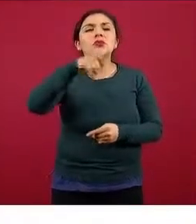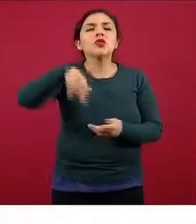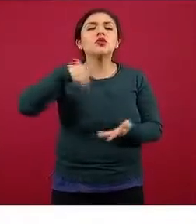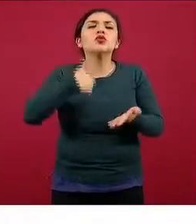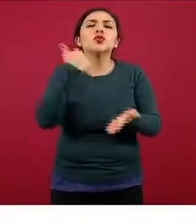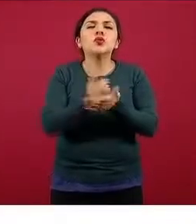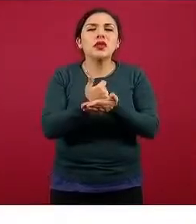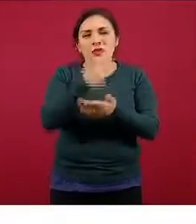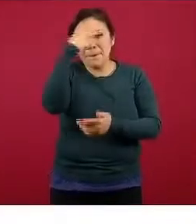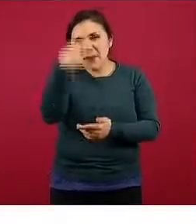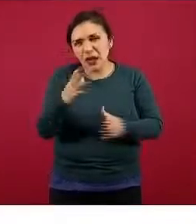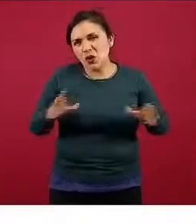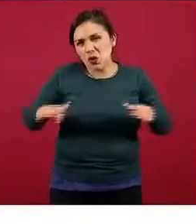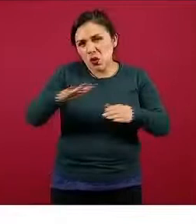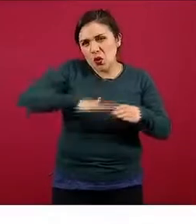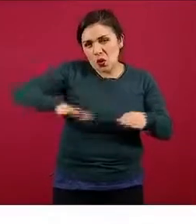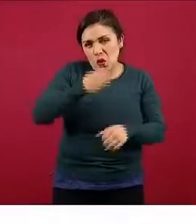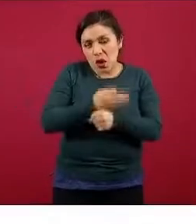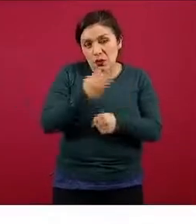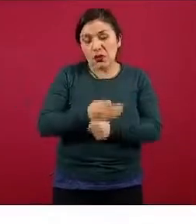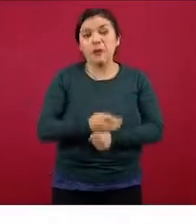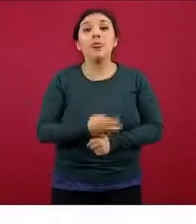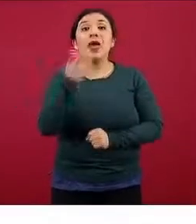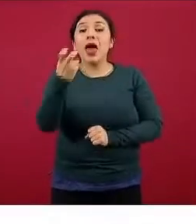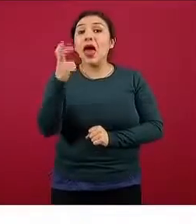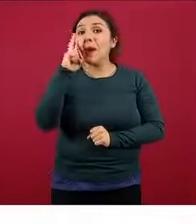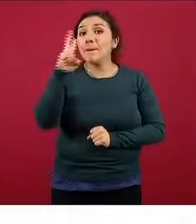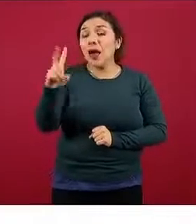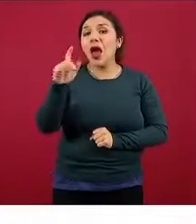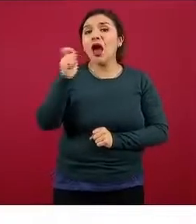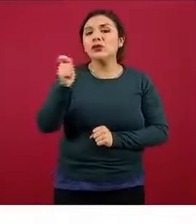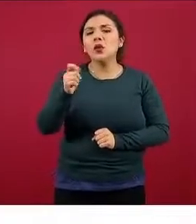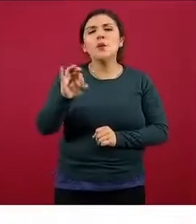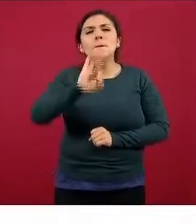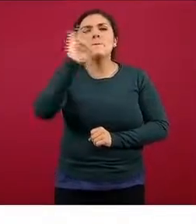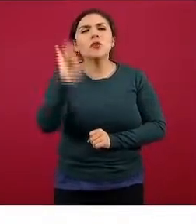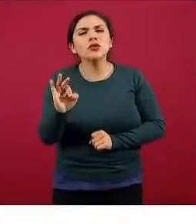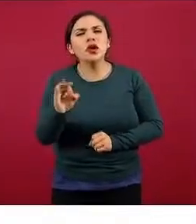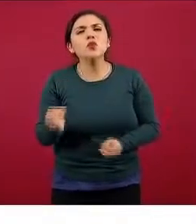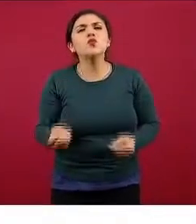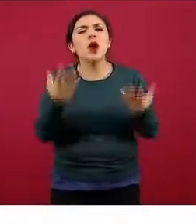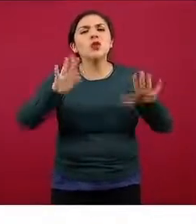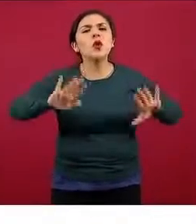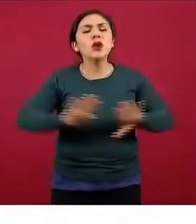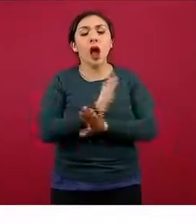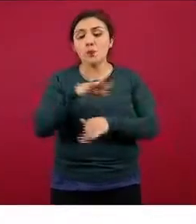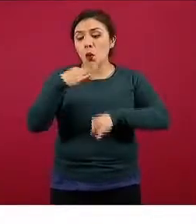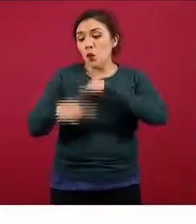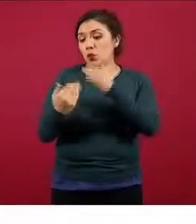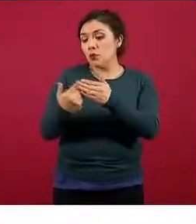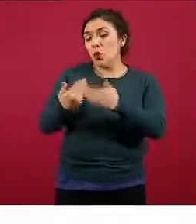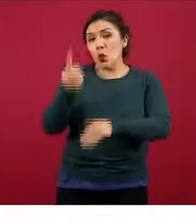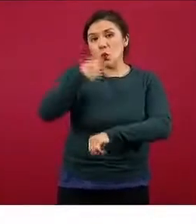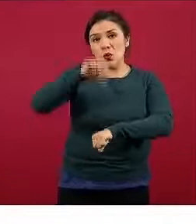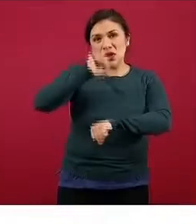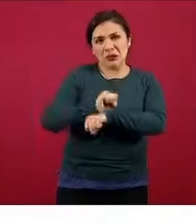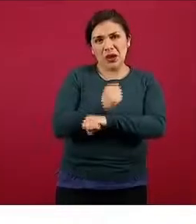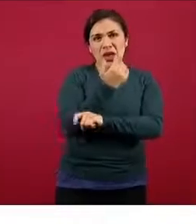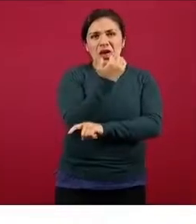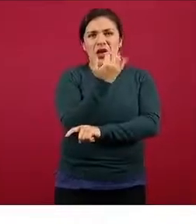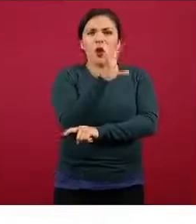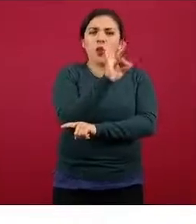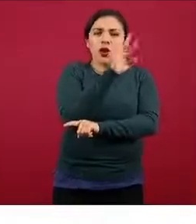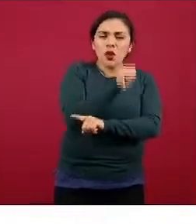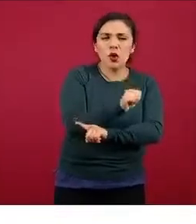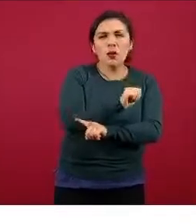conurbada de la Ciudad de México. Y lo que vemos es el porcentaje de cambio de la última semana, de la 50 a la